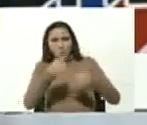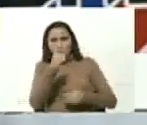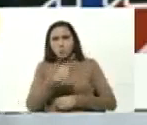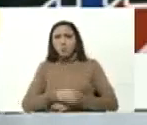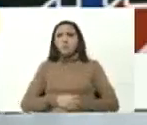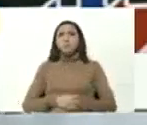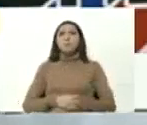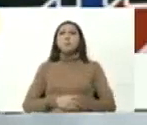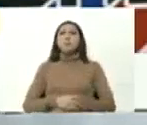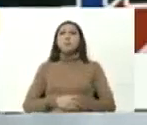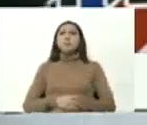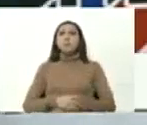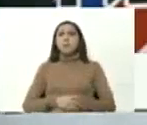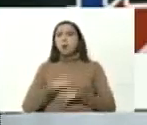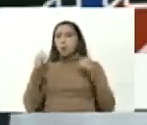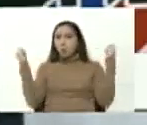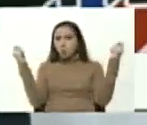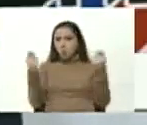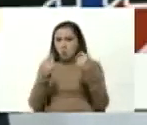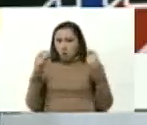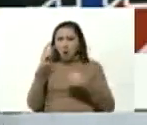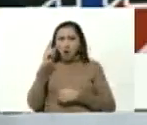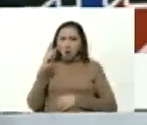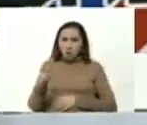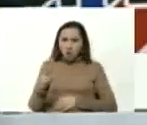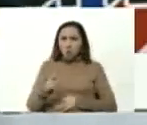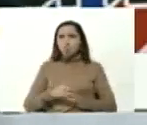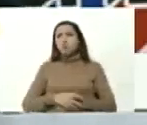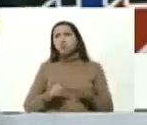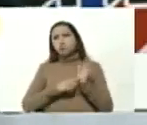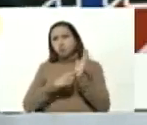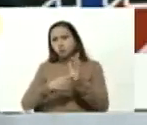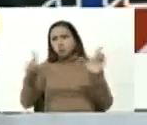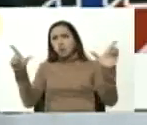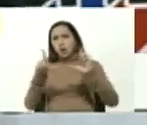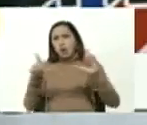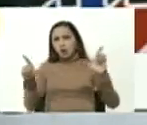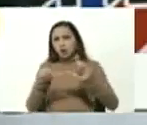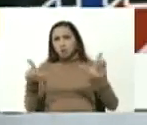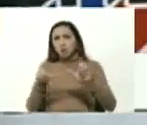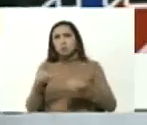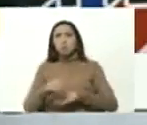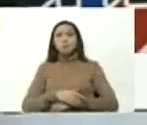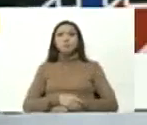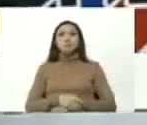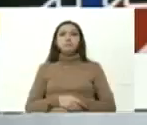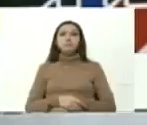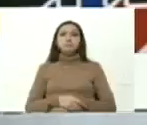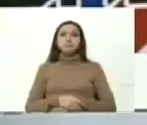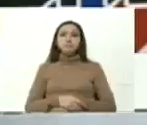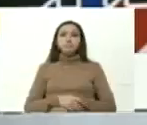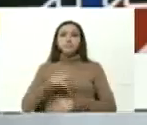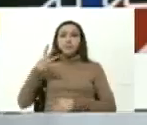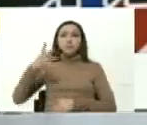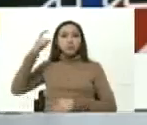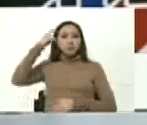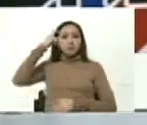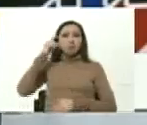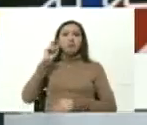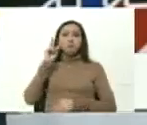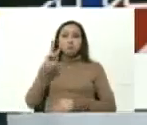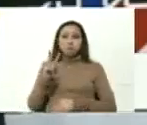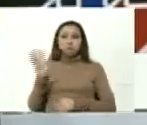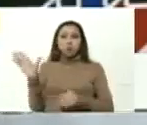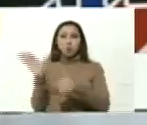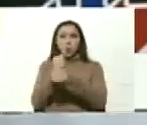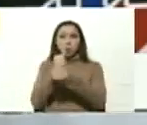o de la propaganda que circula, que se transmite por las pantallas de televisión. En estos 4 días ya los hemos detectado,